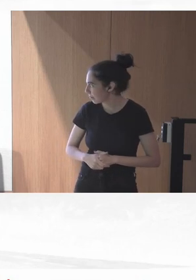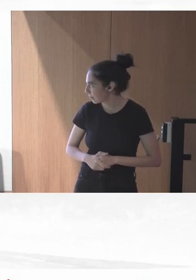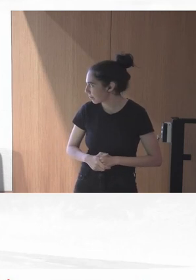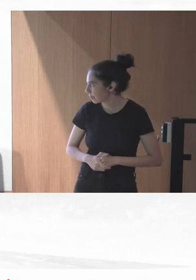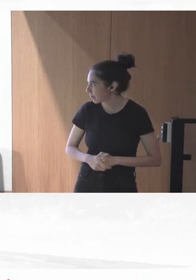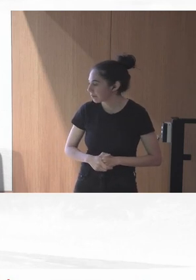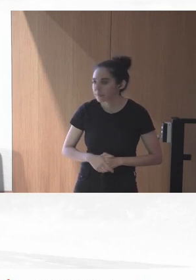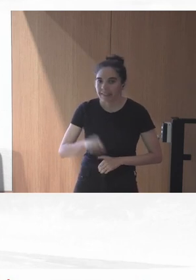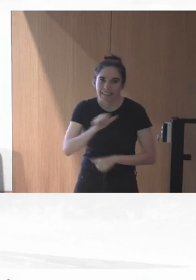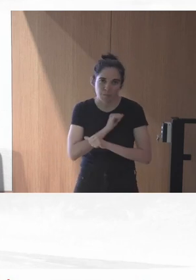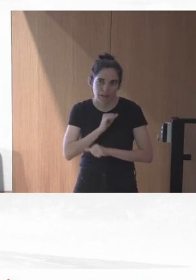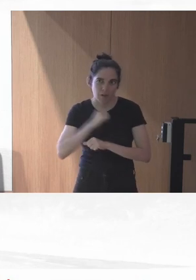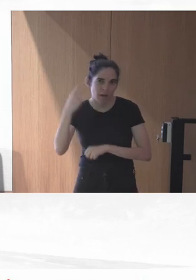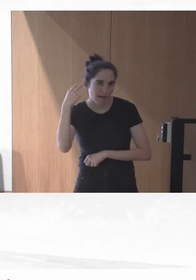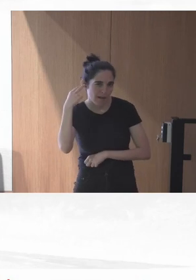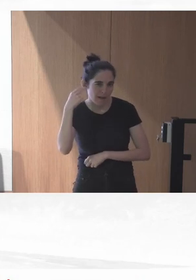Estaba esperando la traducción, perdón.